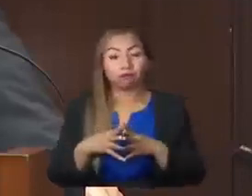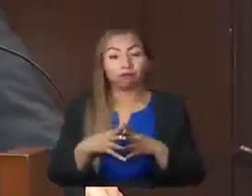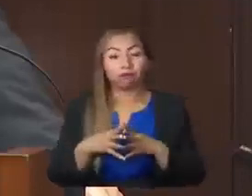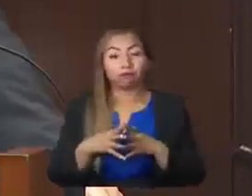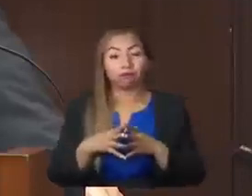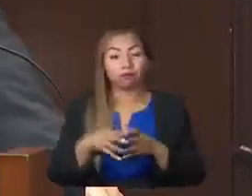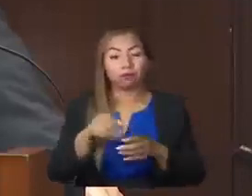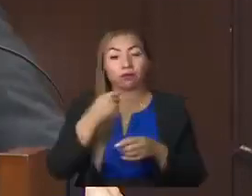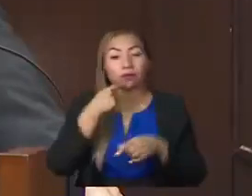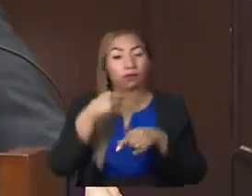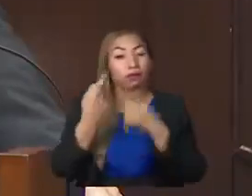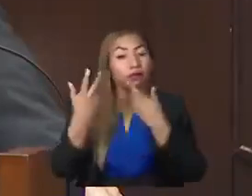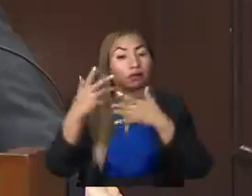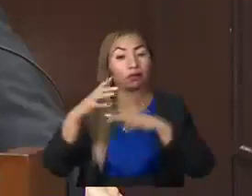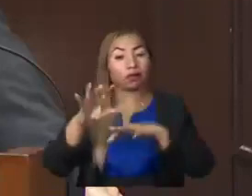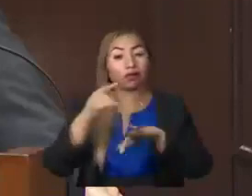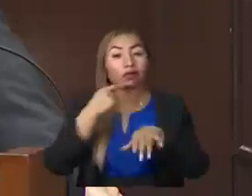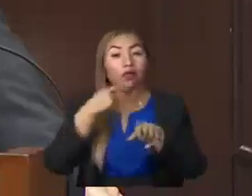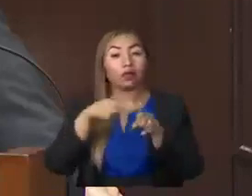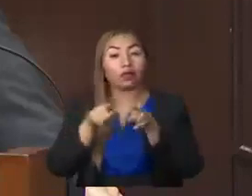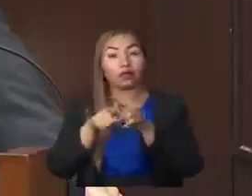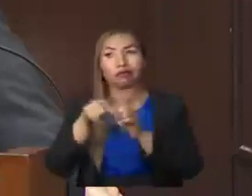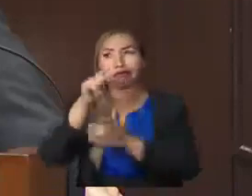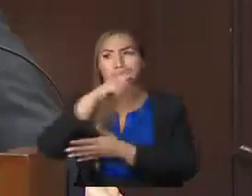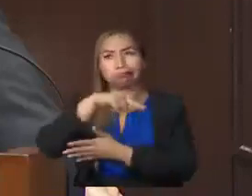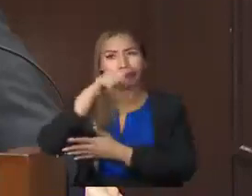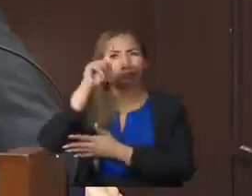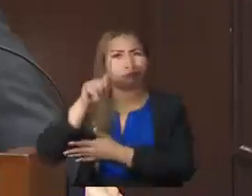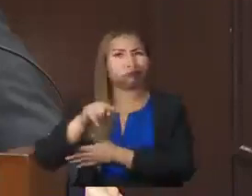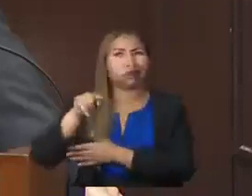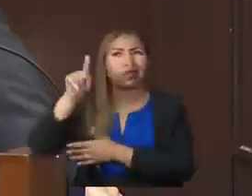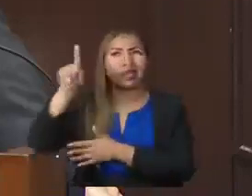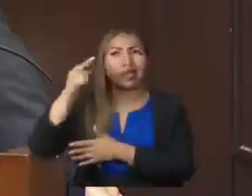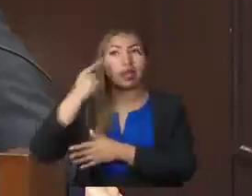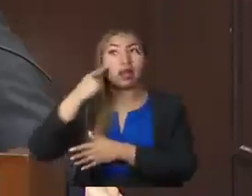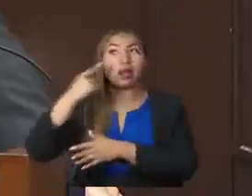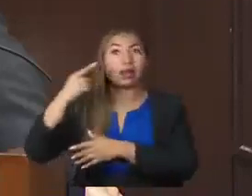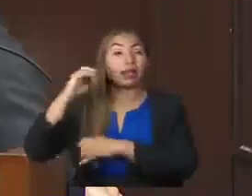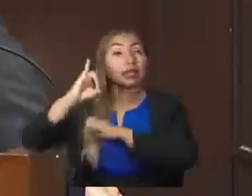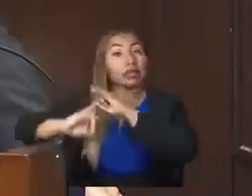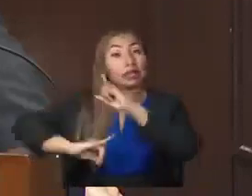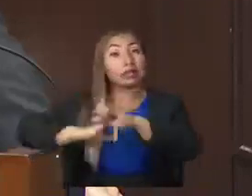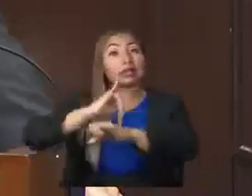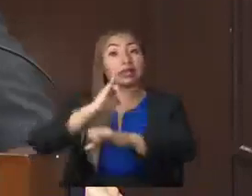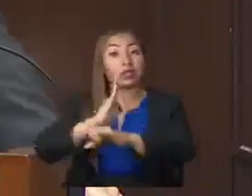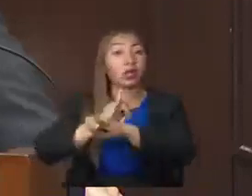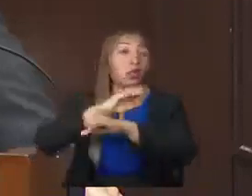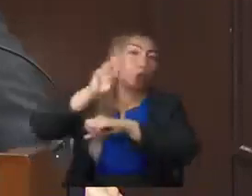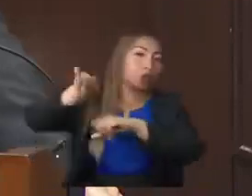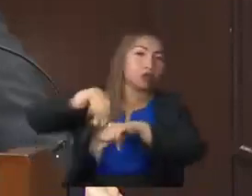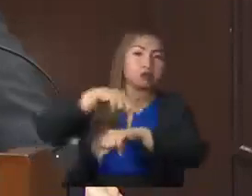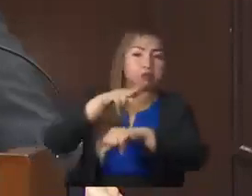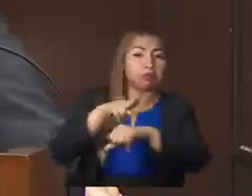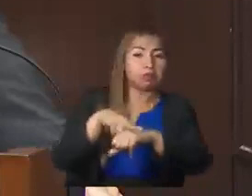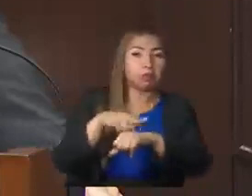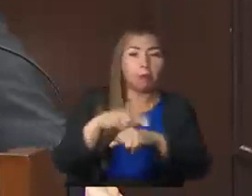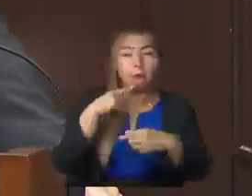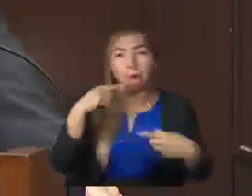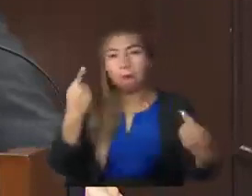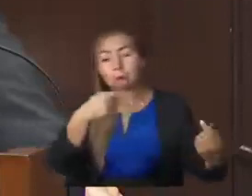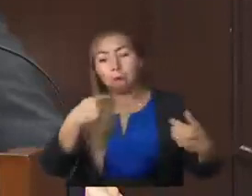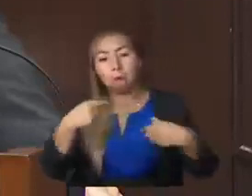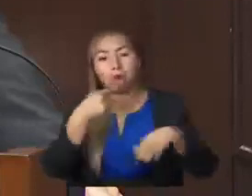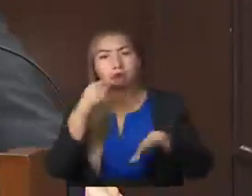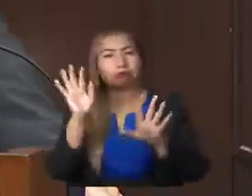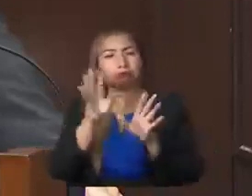consignada ya en las estadísticas nacionales e internacionales, no es debatida ni evaluada